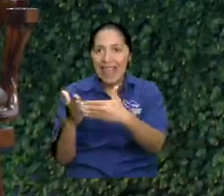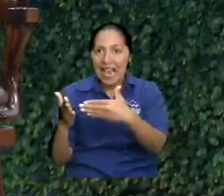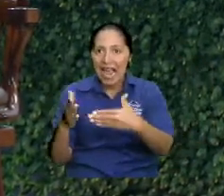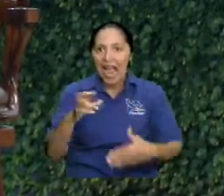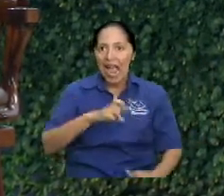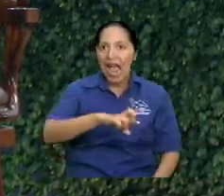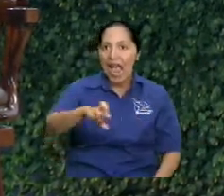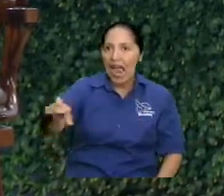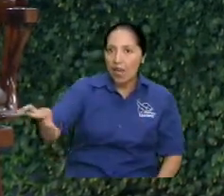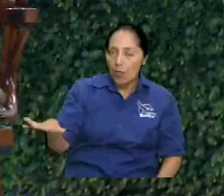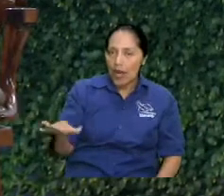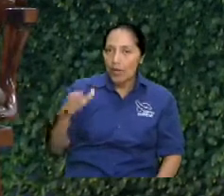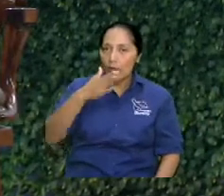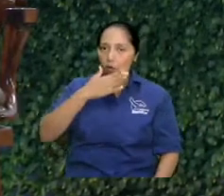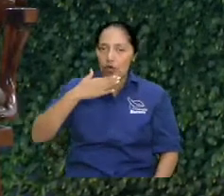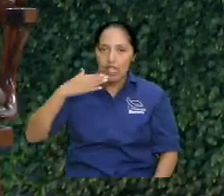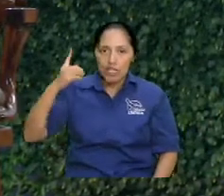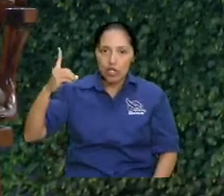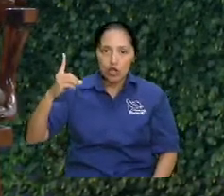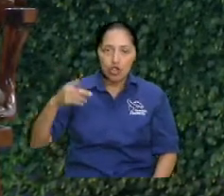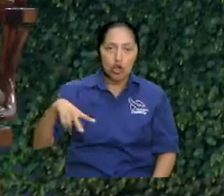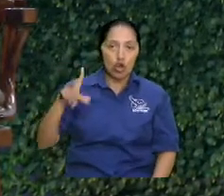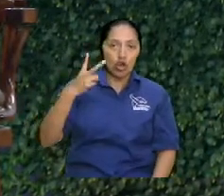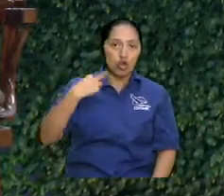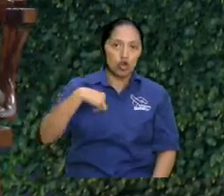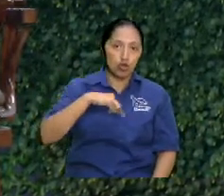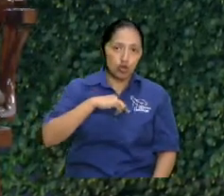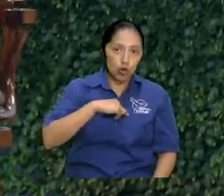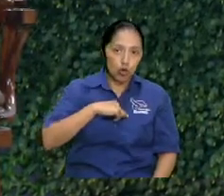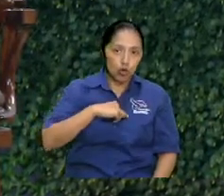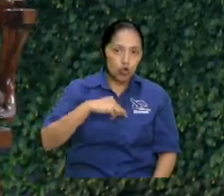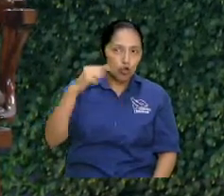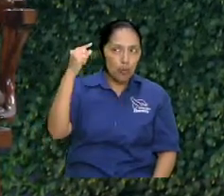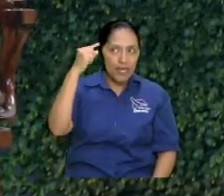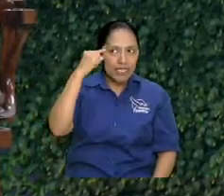Madián tiene que ser aplastado dentro de ti.